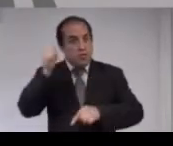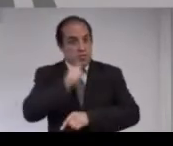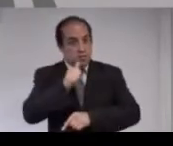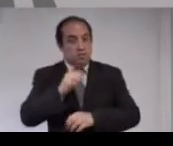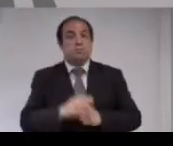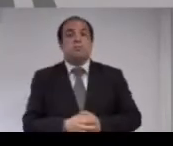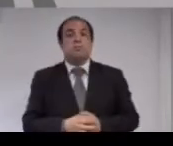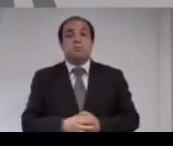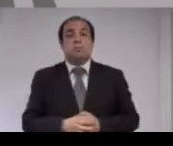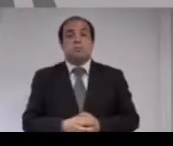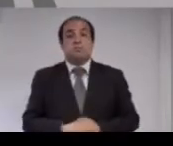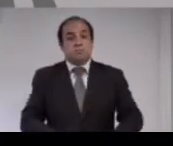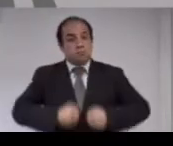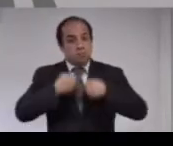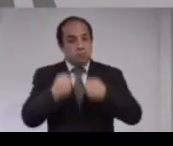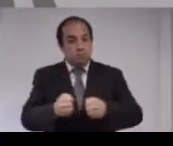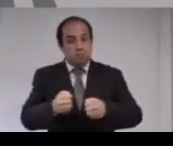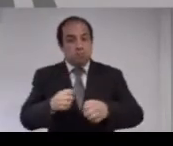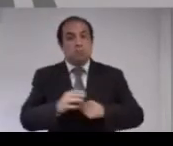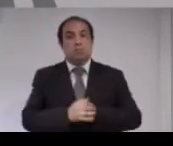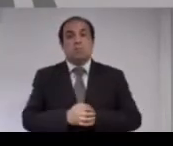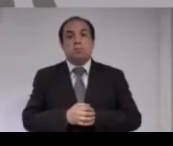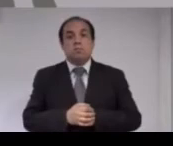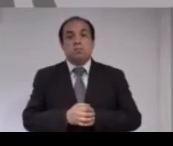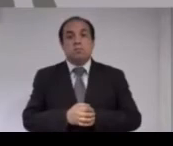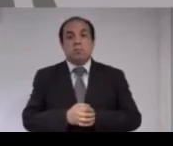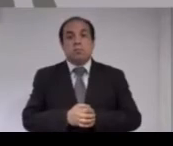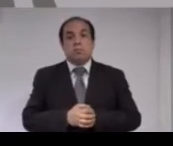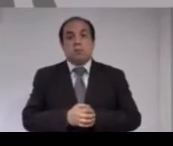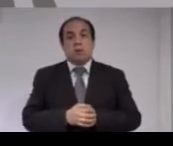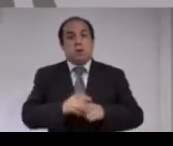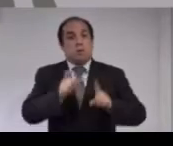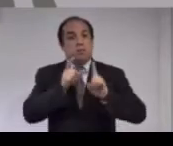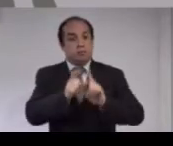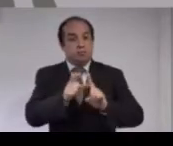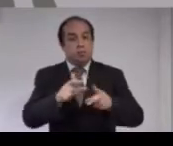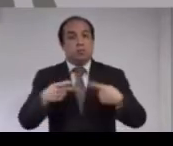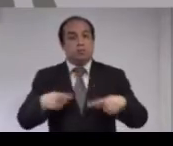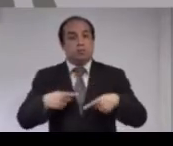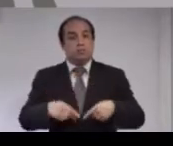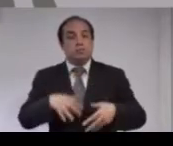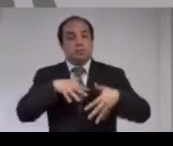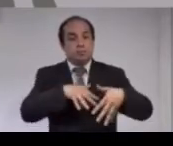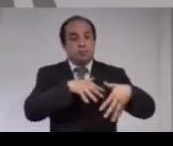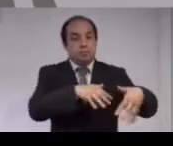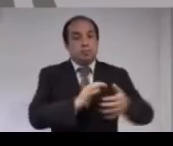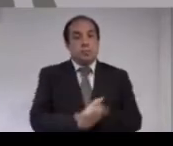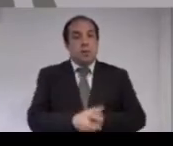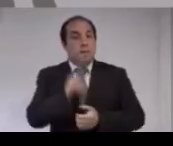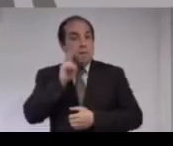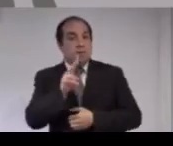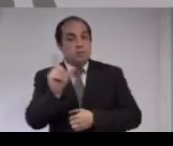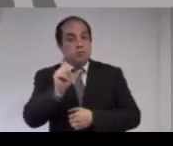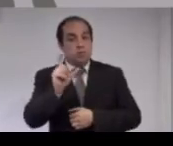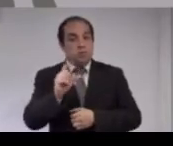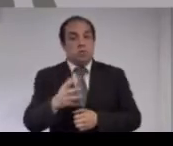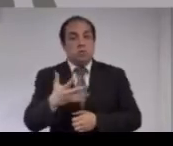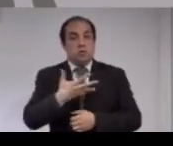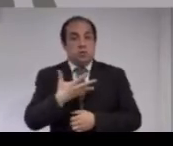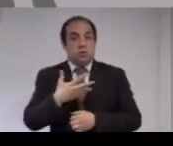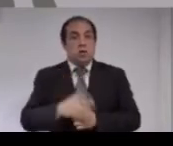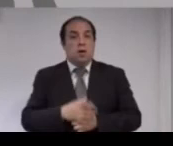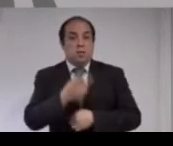de garantizar la seguridad e integridad de las personas manifestantes. Lo que pudimos ver en el momento que estaba